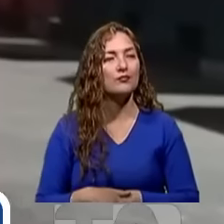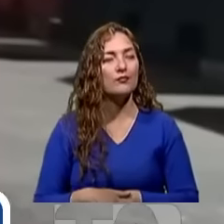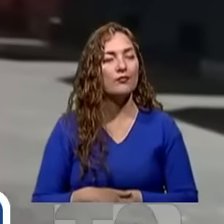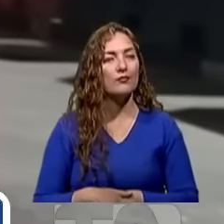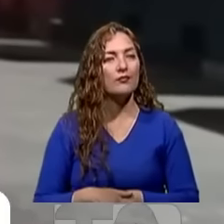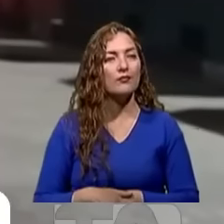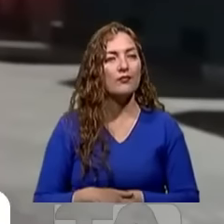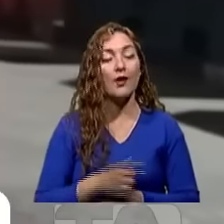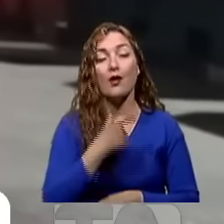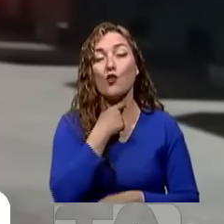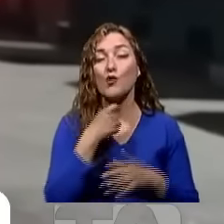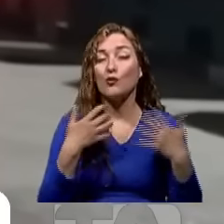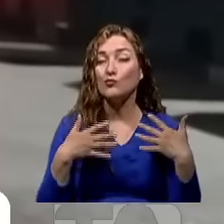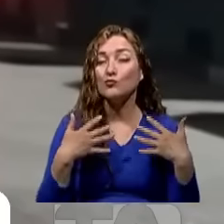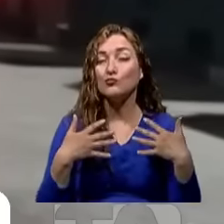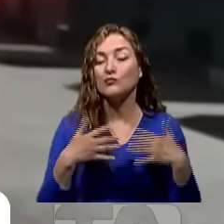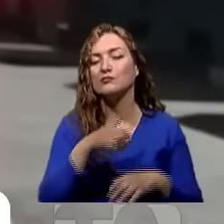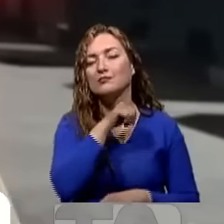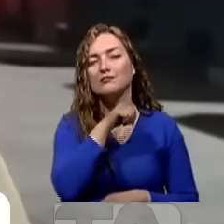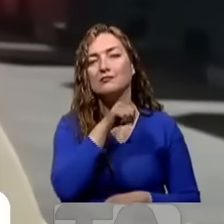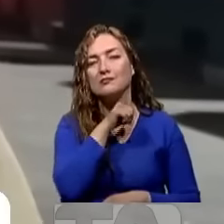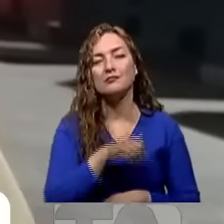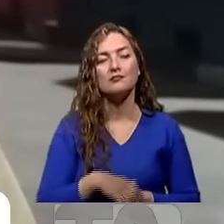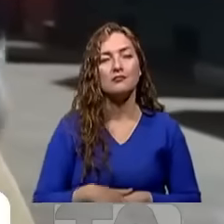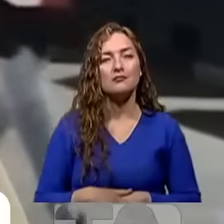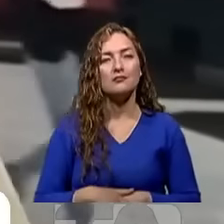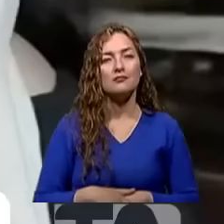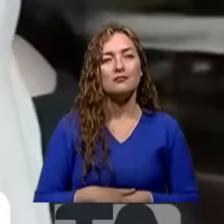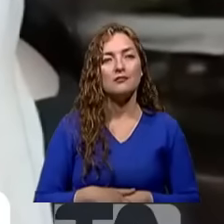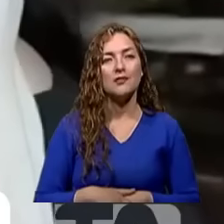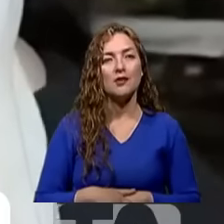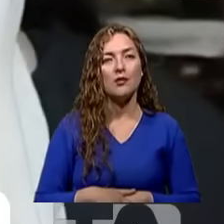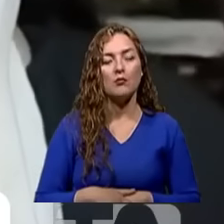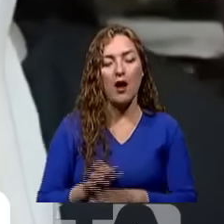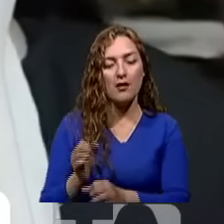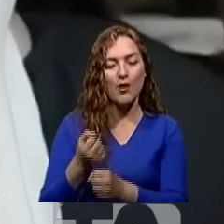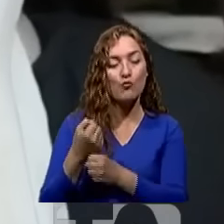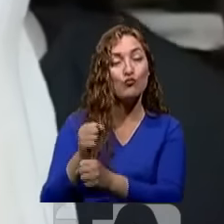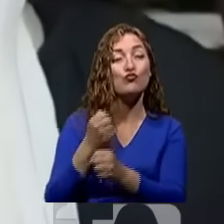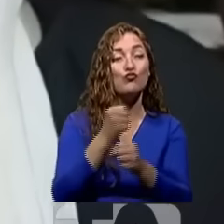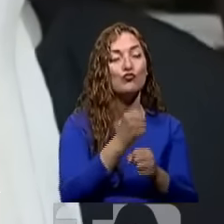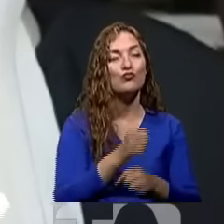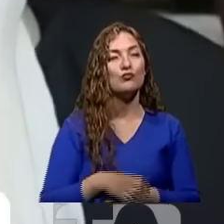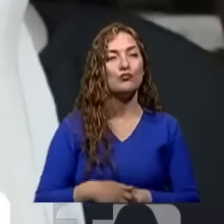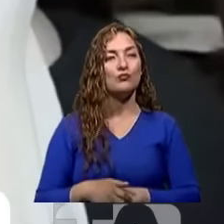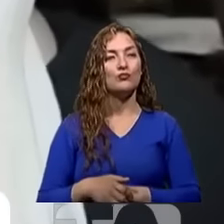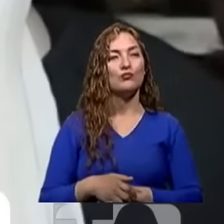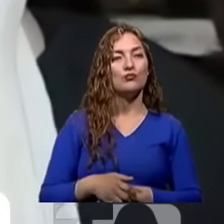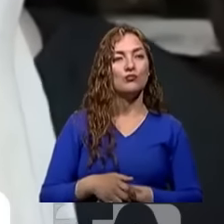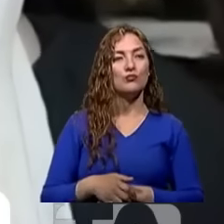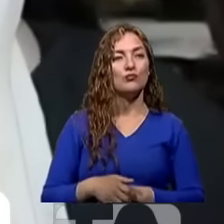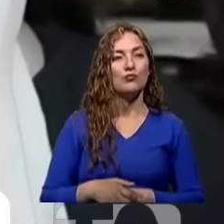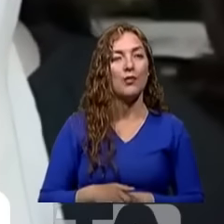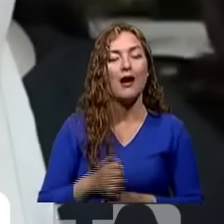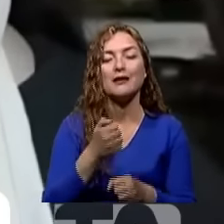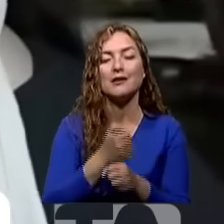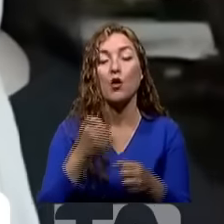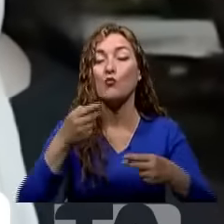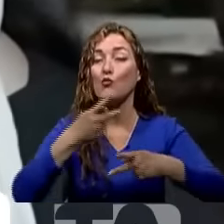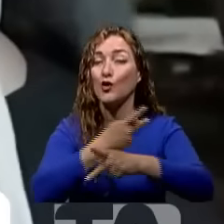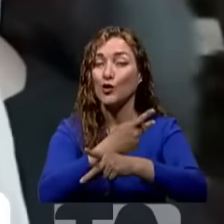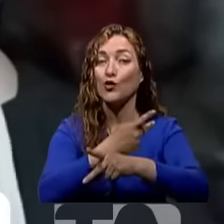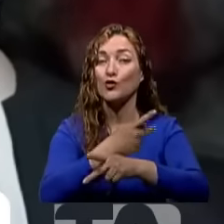Da mucho miedo pasar por aquí por la delincuencia también y el aseo. Entonces, y aparte que nosotros venimos del trabajo, sí se nos hace un poco peligroso porque